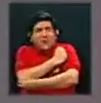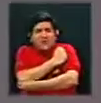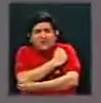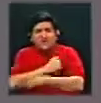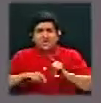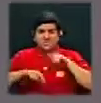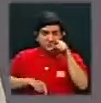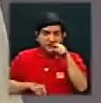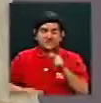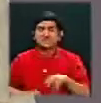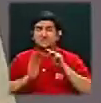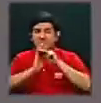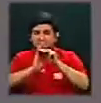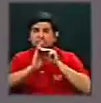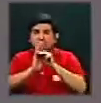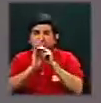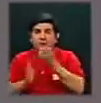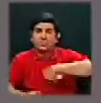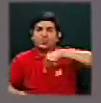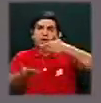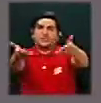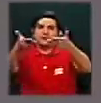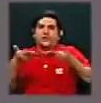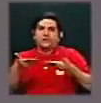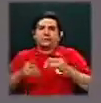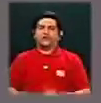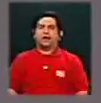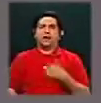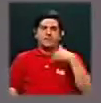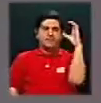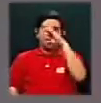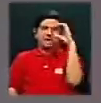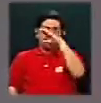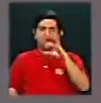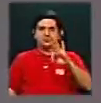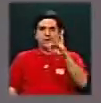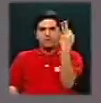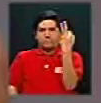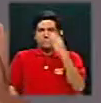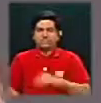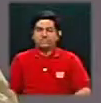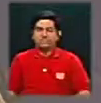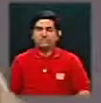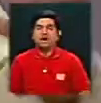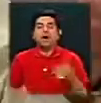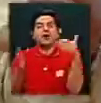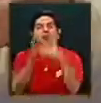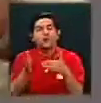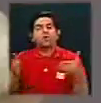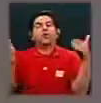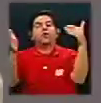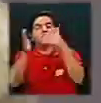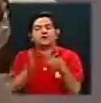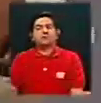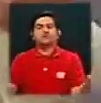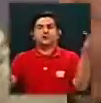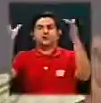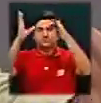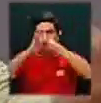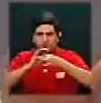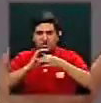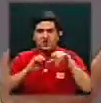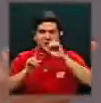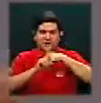si eso es lo que este modelo nos ha dado, tenemos que buscar las vías para volver a unificar lo que